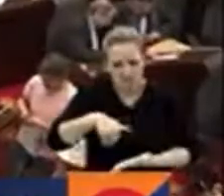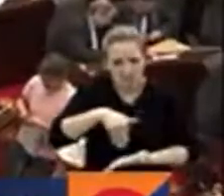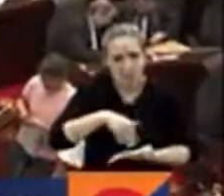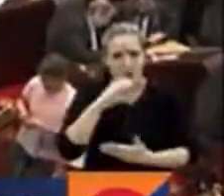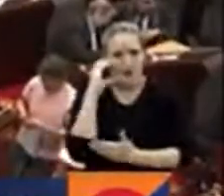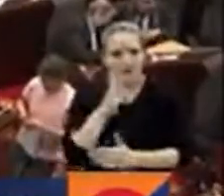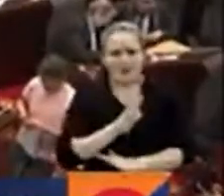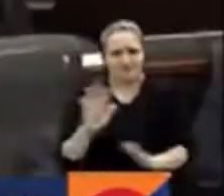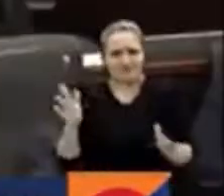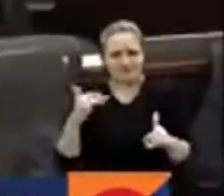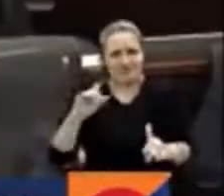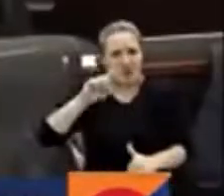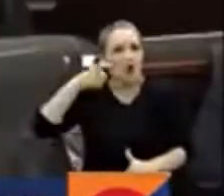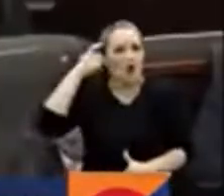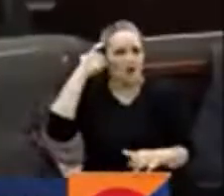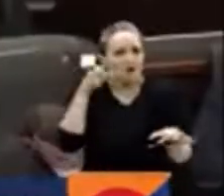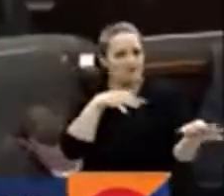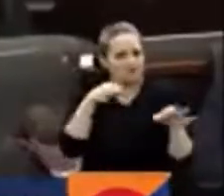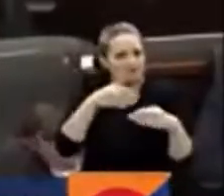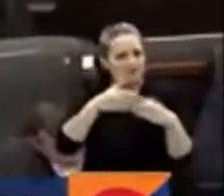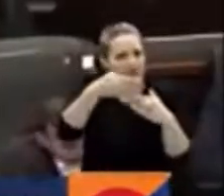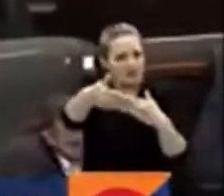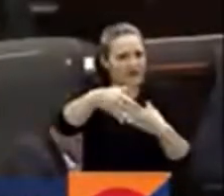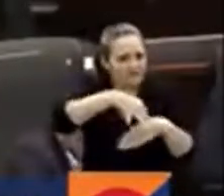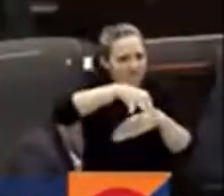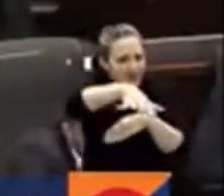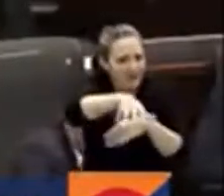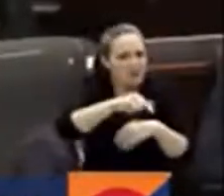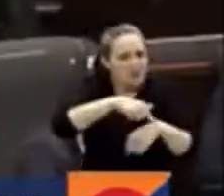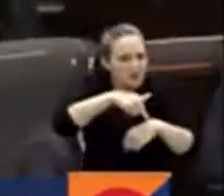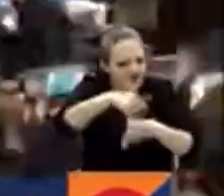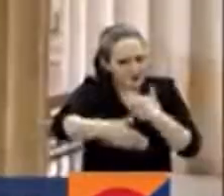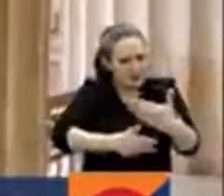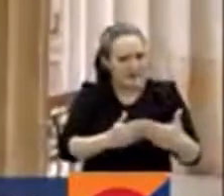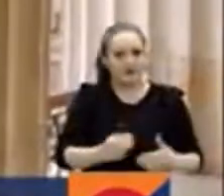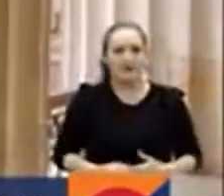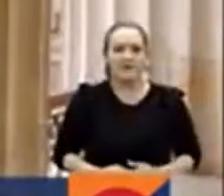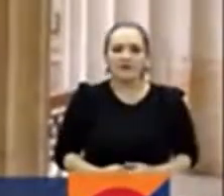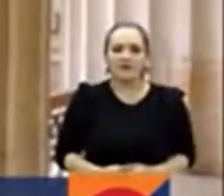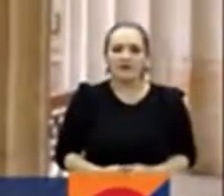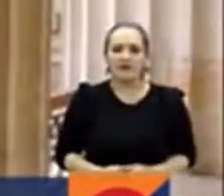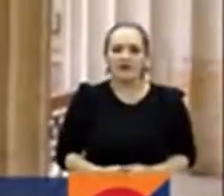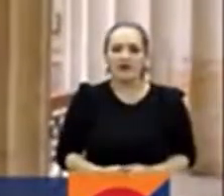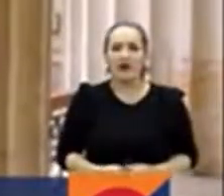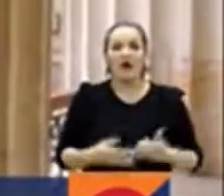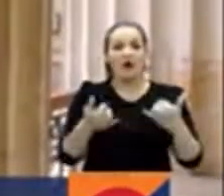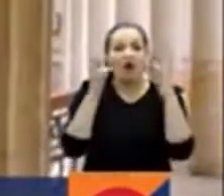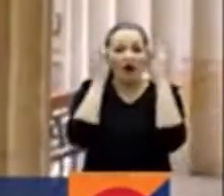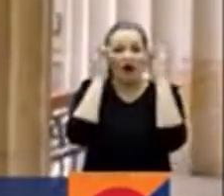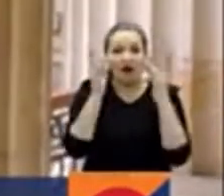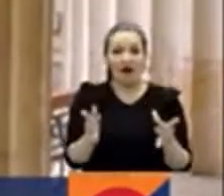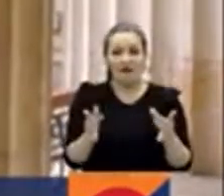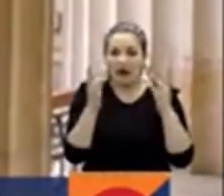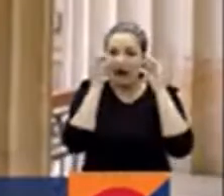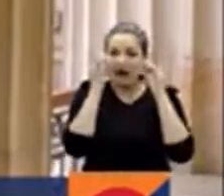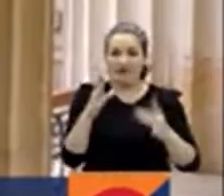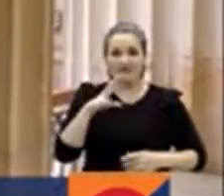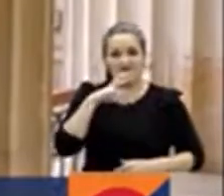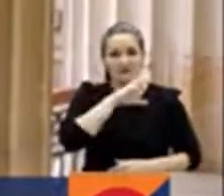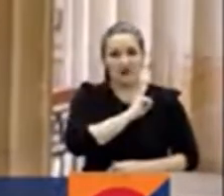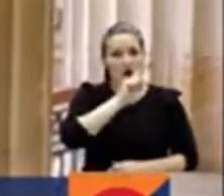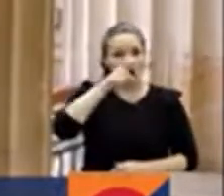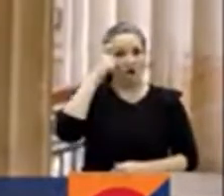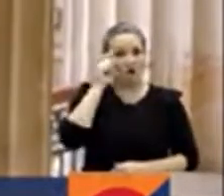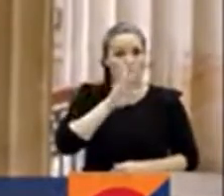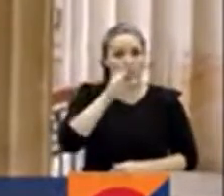que el gobierno dará las explicaciones en el momento oportuno. Lo más grave de todo es que lamentablemente el gobierno de Gustavo